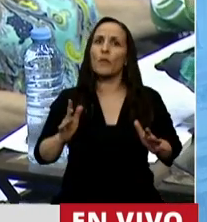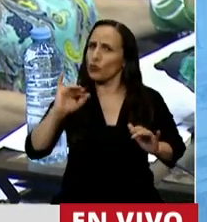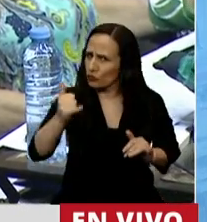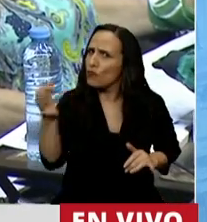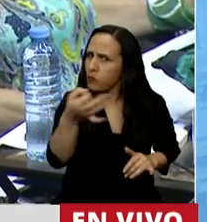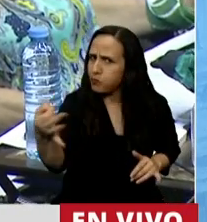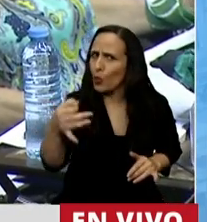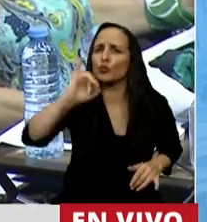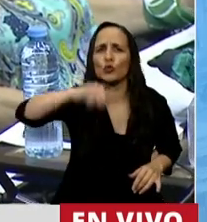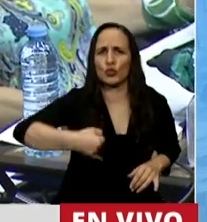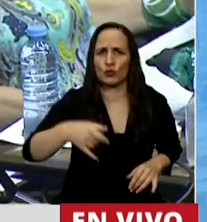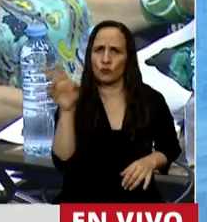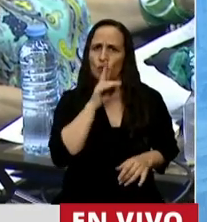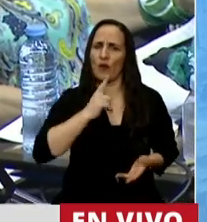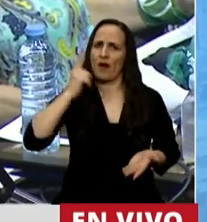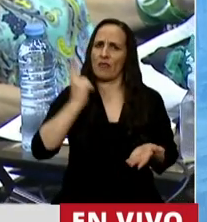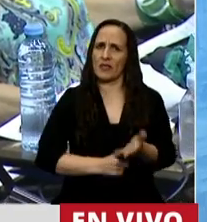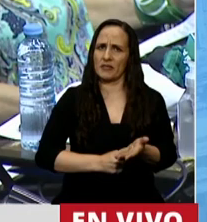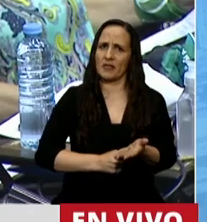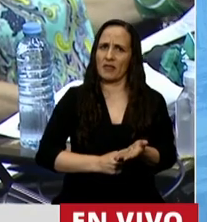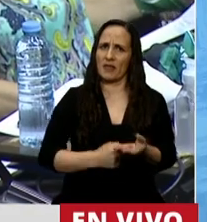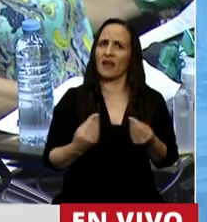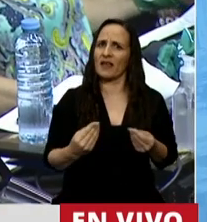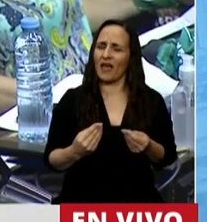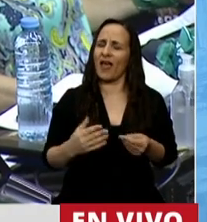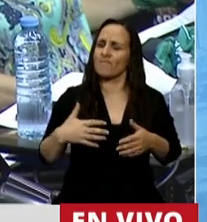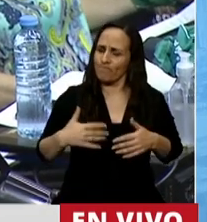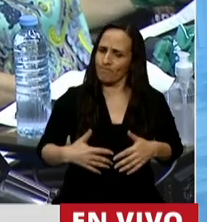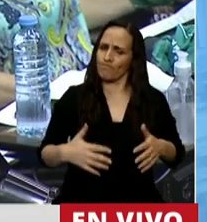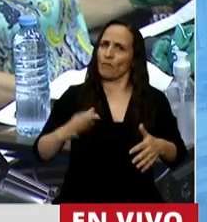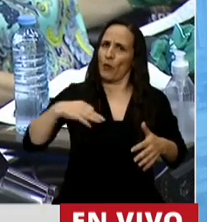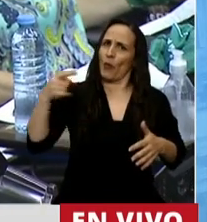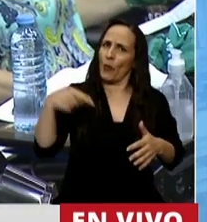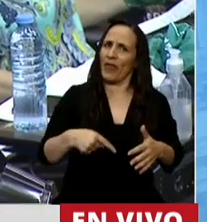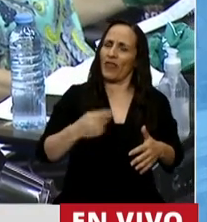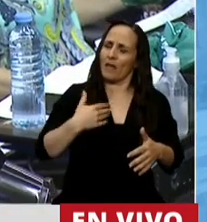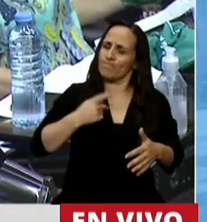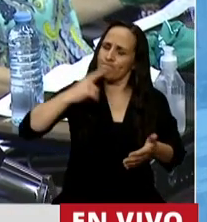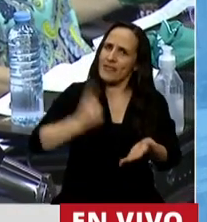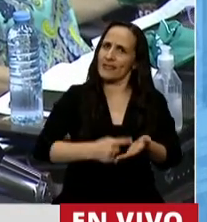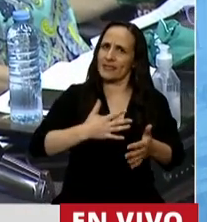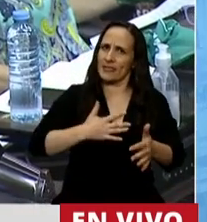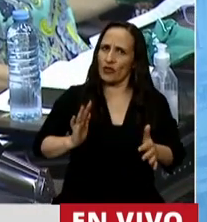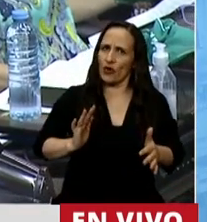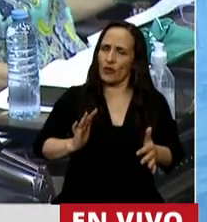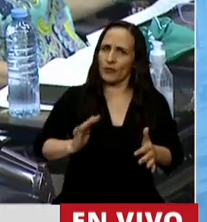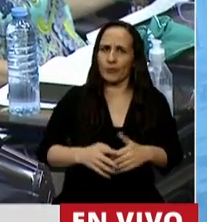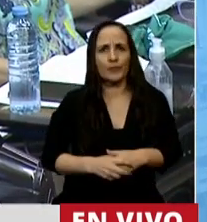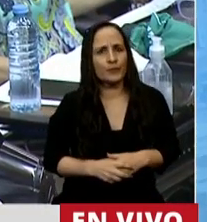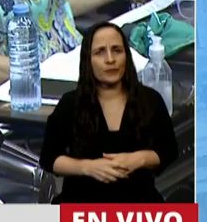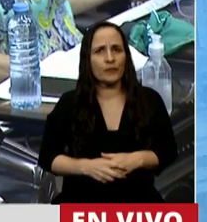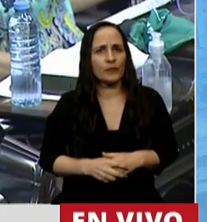verdad, somos las que decidimos la vida de ese nuevo ser que está por nacer. Si hay algo que nos